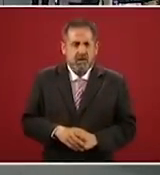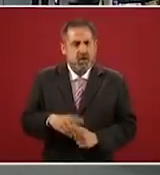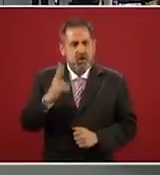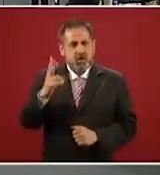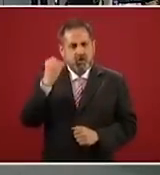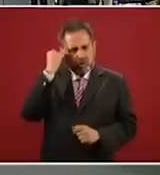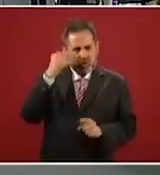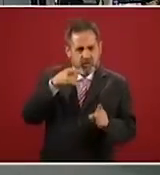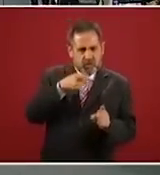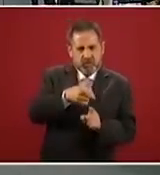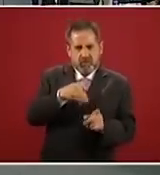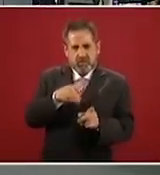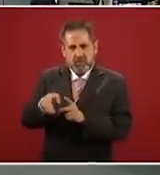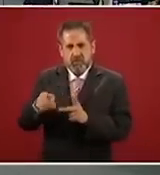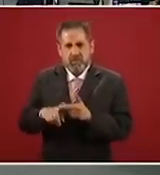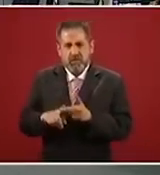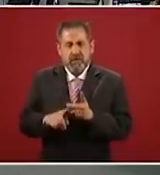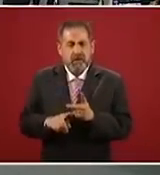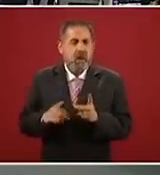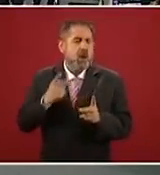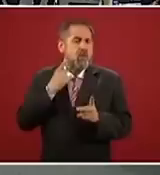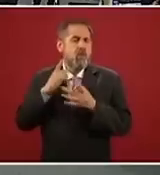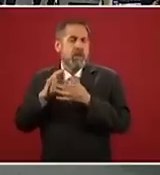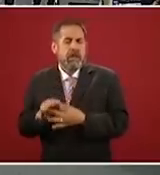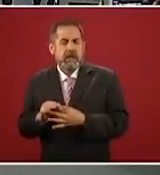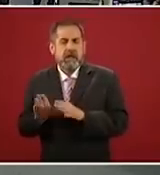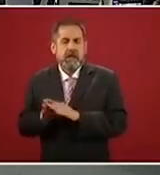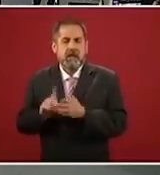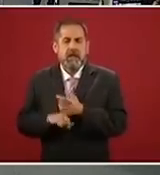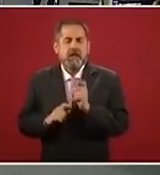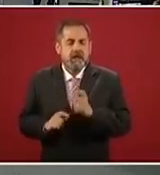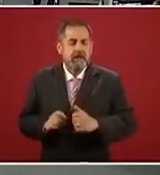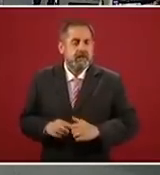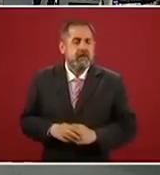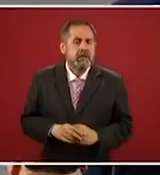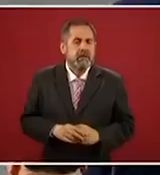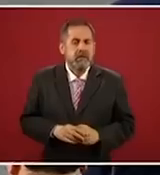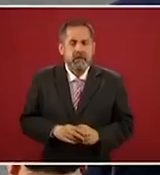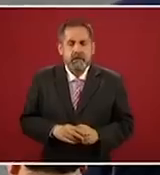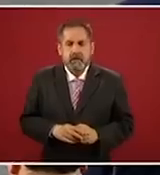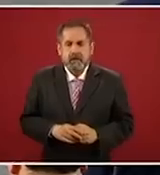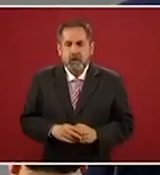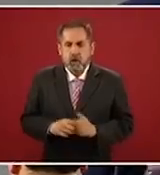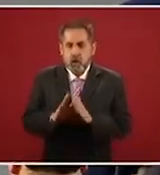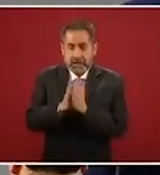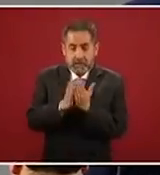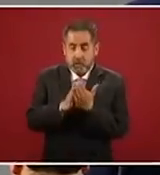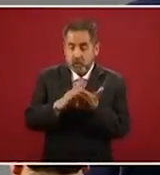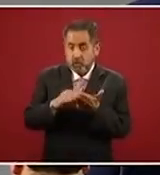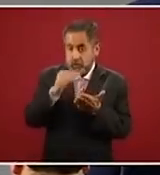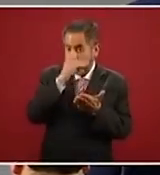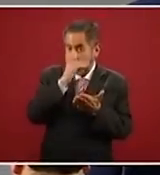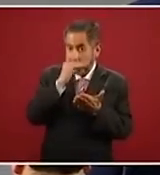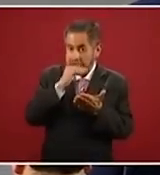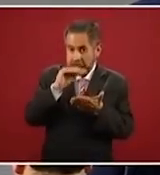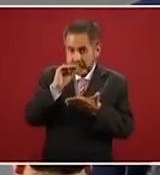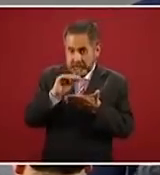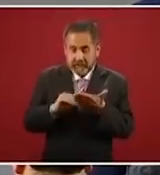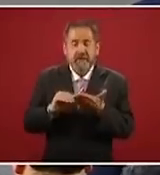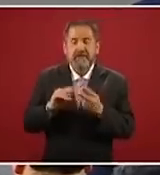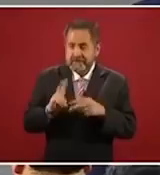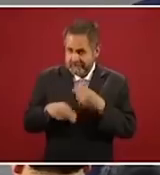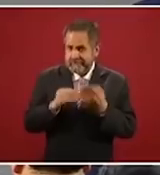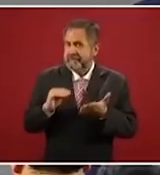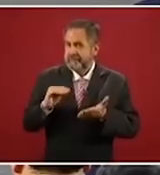términos en la política pública, y los libros de texto van a tener